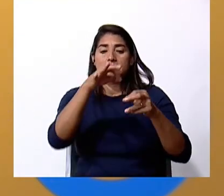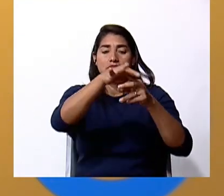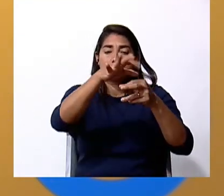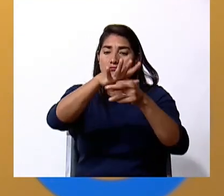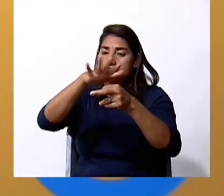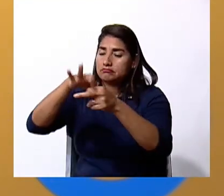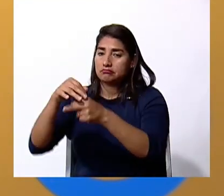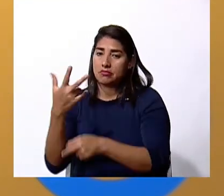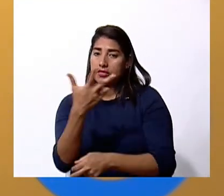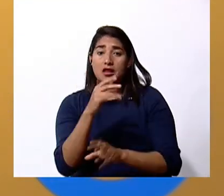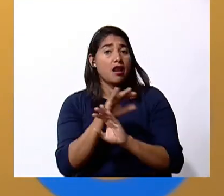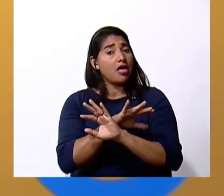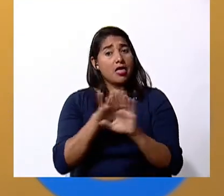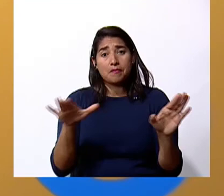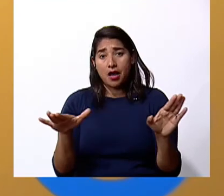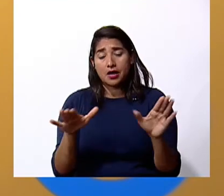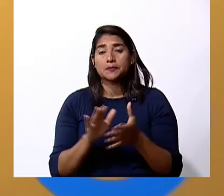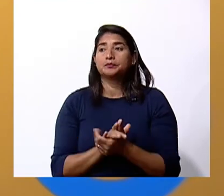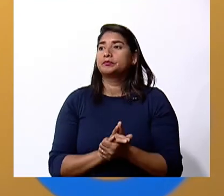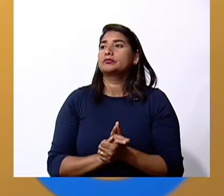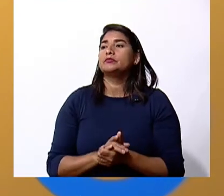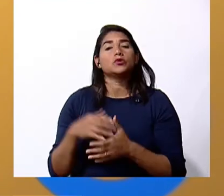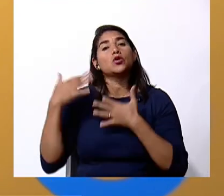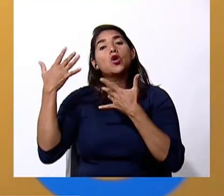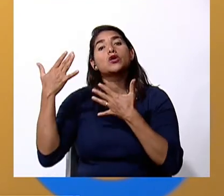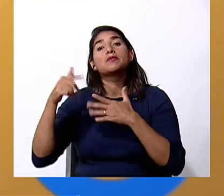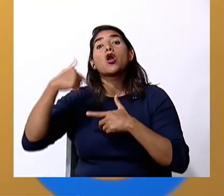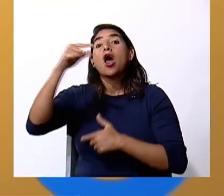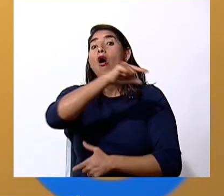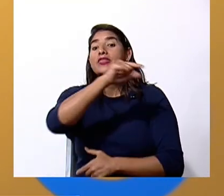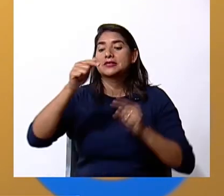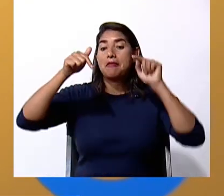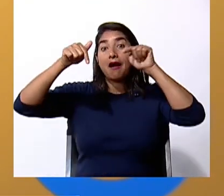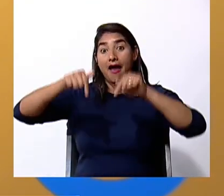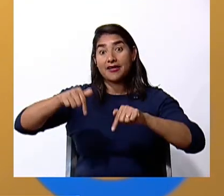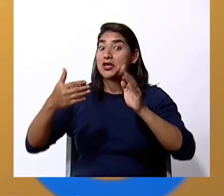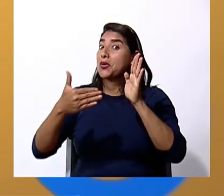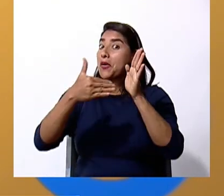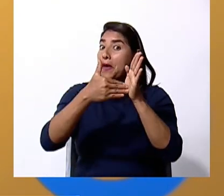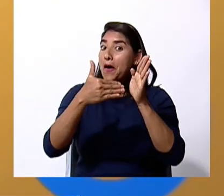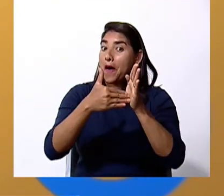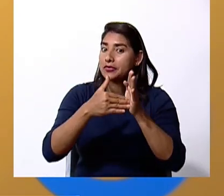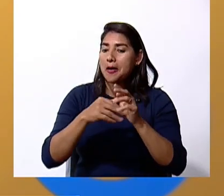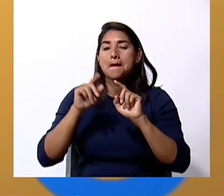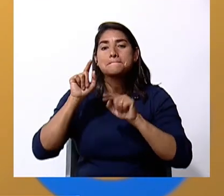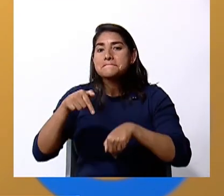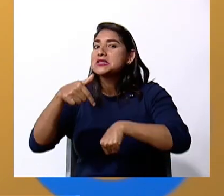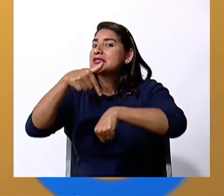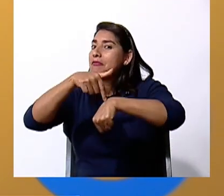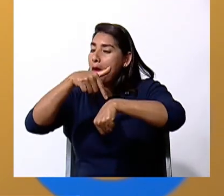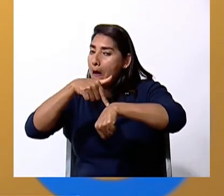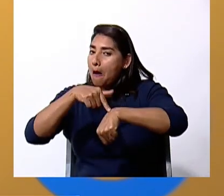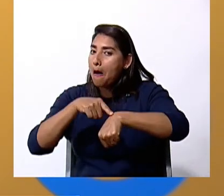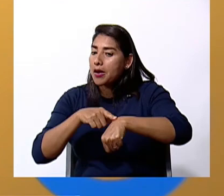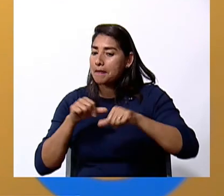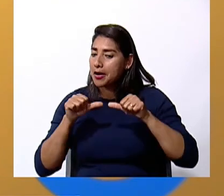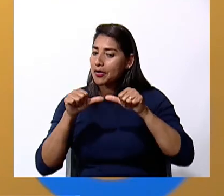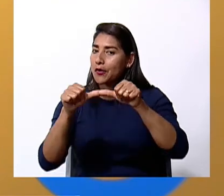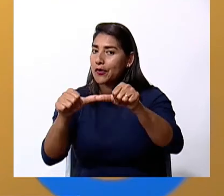más. Bueno, los espero aquí la próxima semana en este mismo horario para